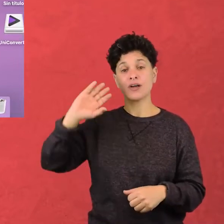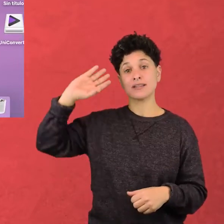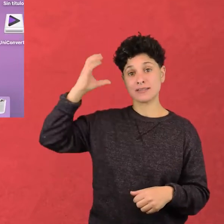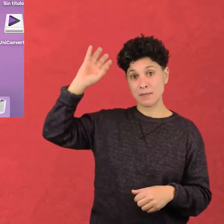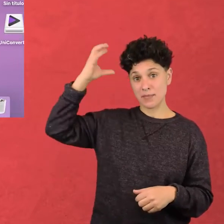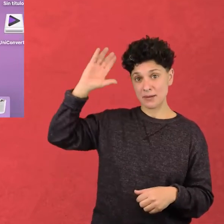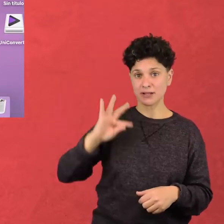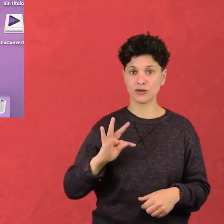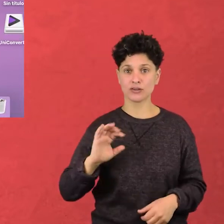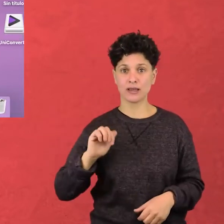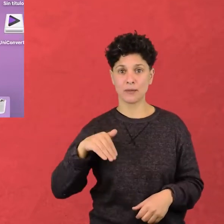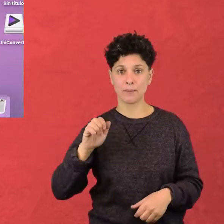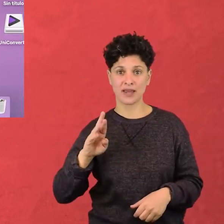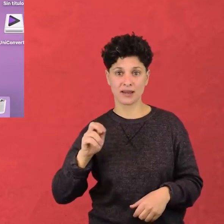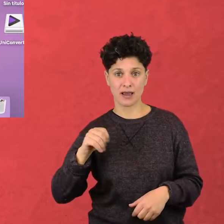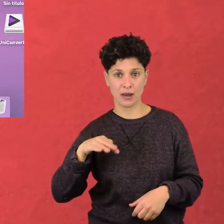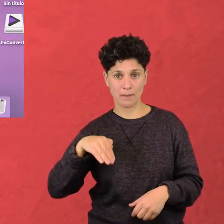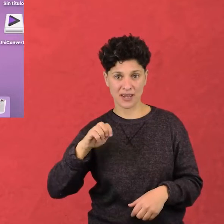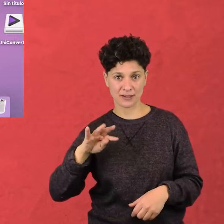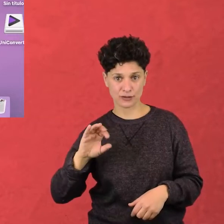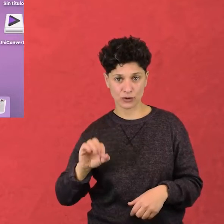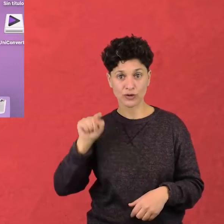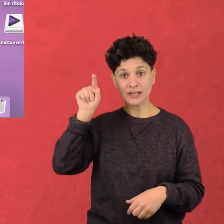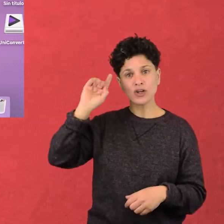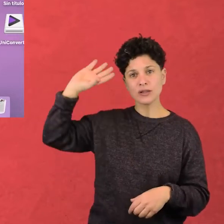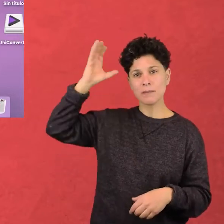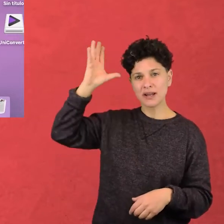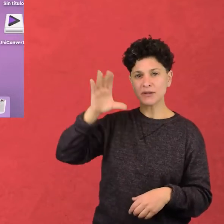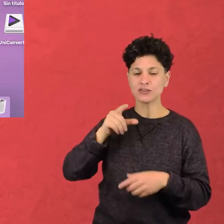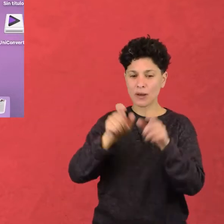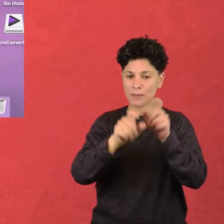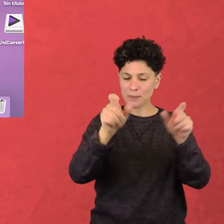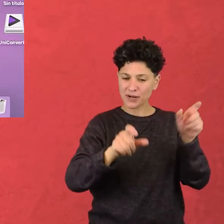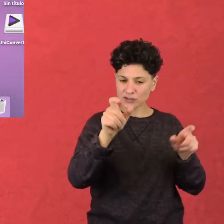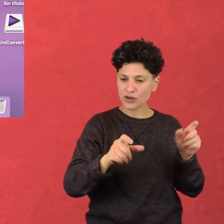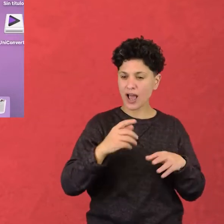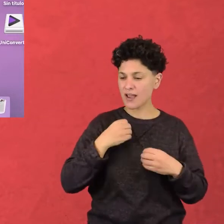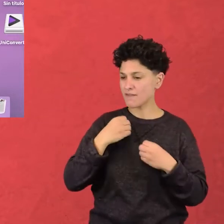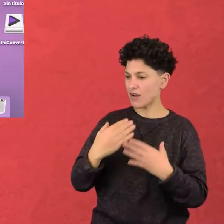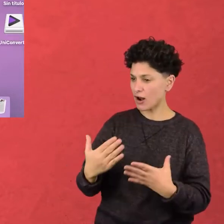el temperamento, el talento, las personas son valoradas en sociedad.